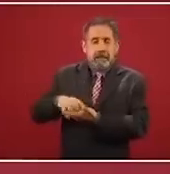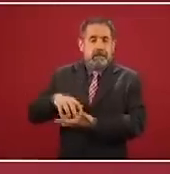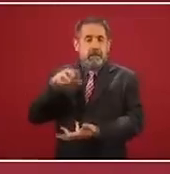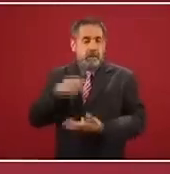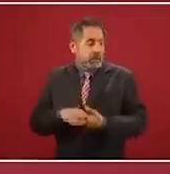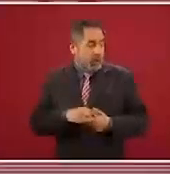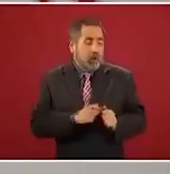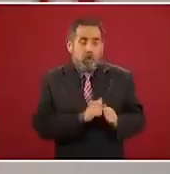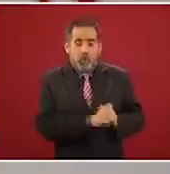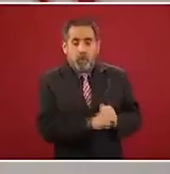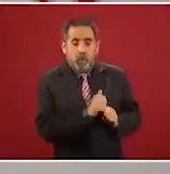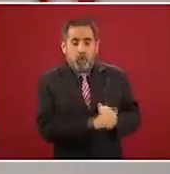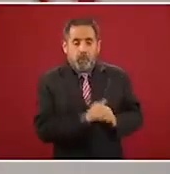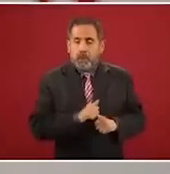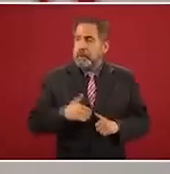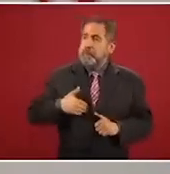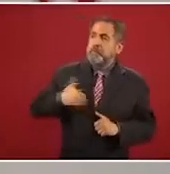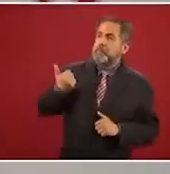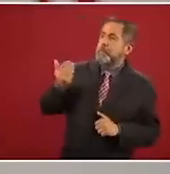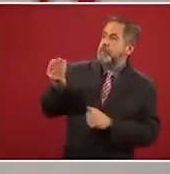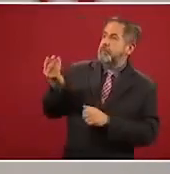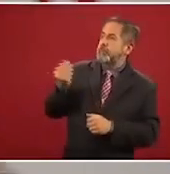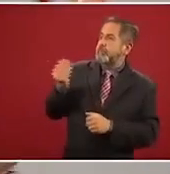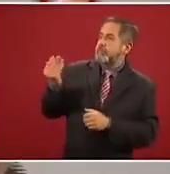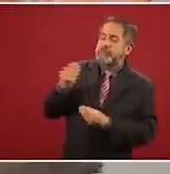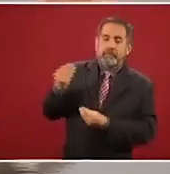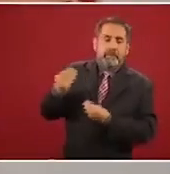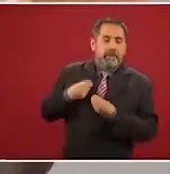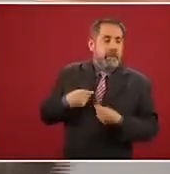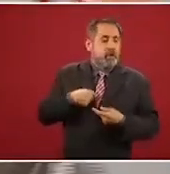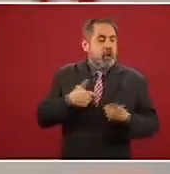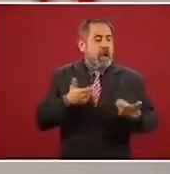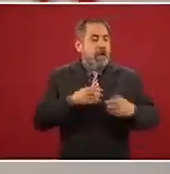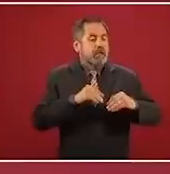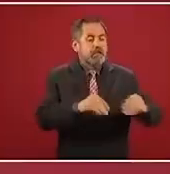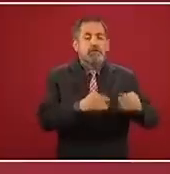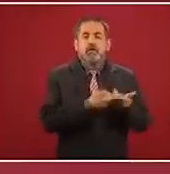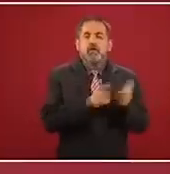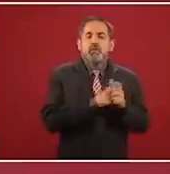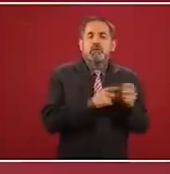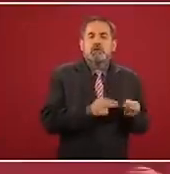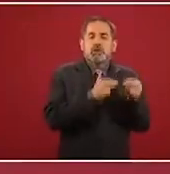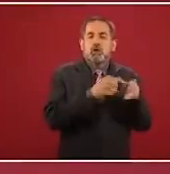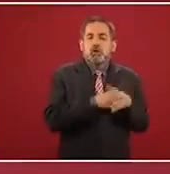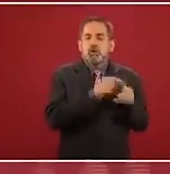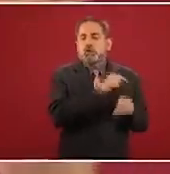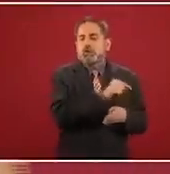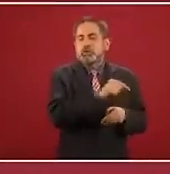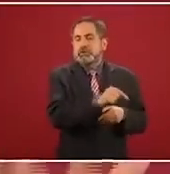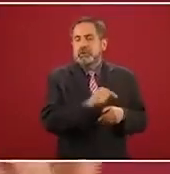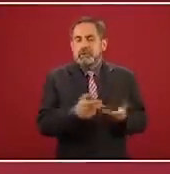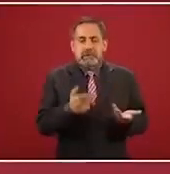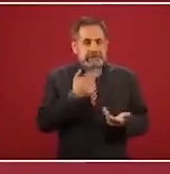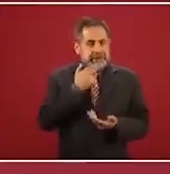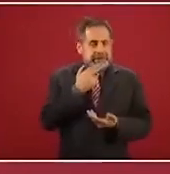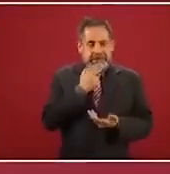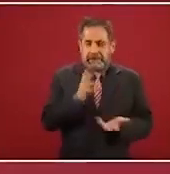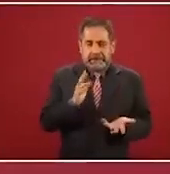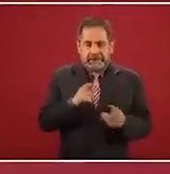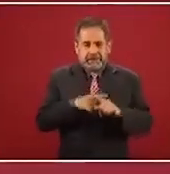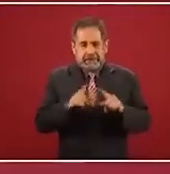que pagamos impuestos, se va a pagar a pequeños grupos empresariales que, usando